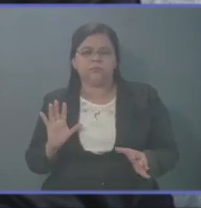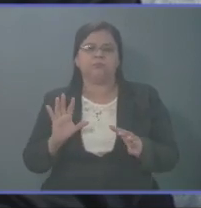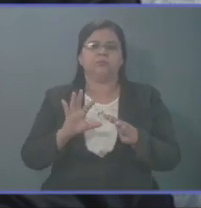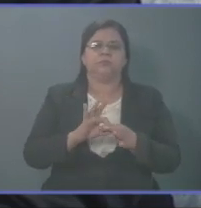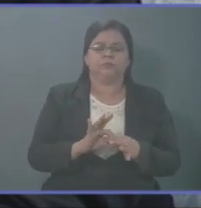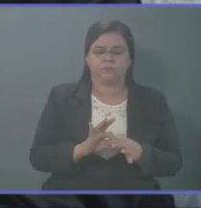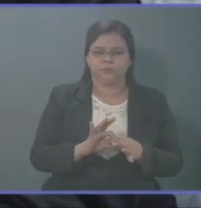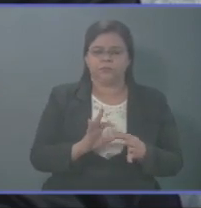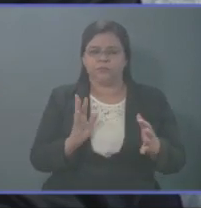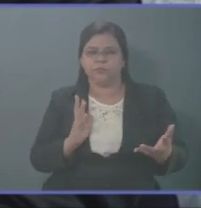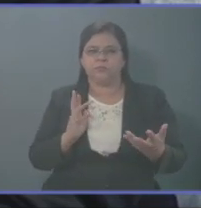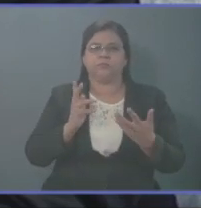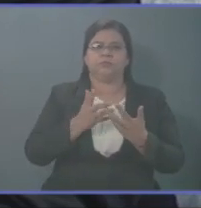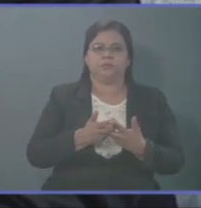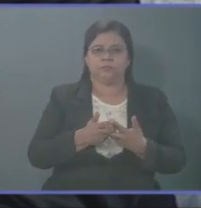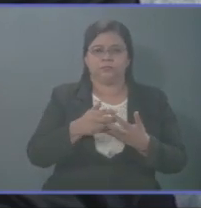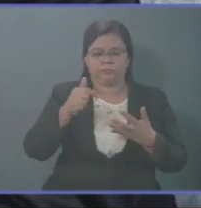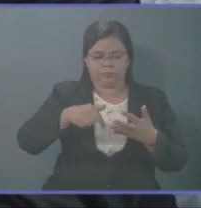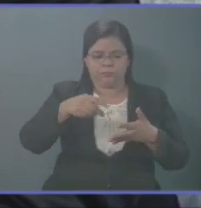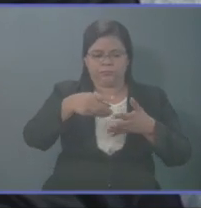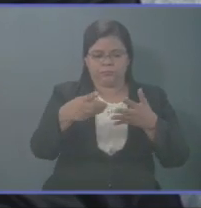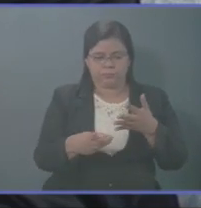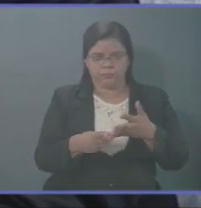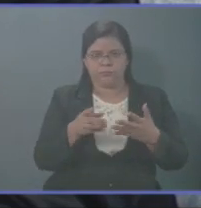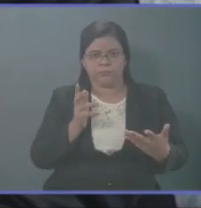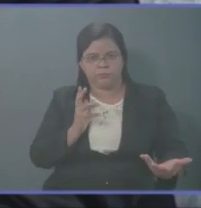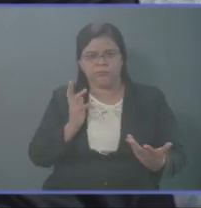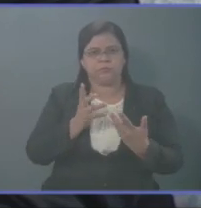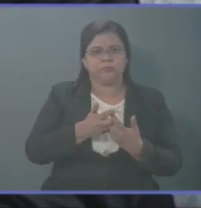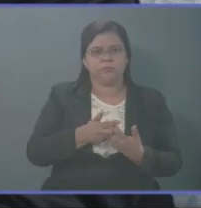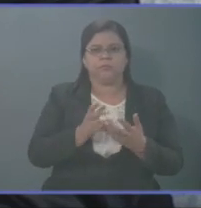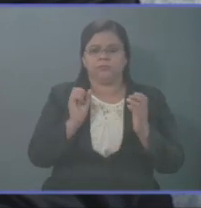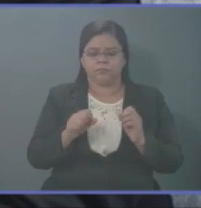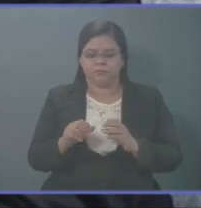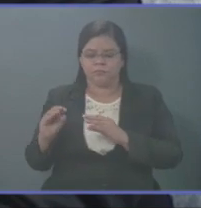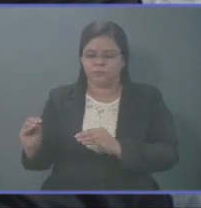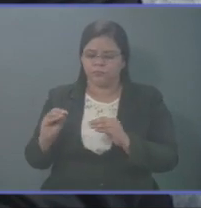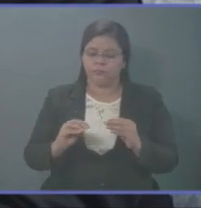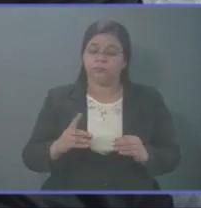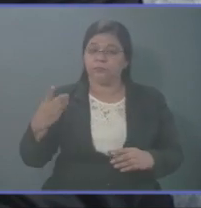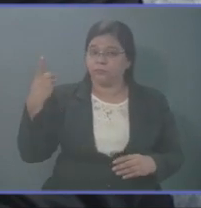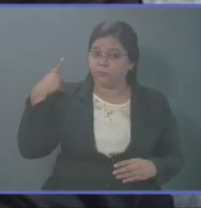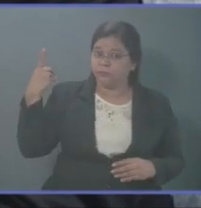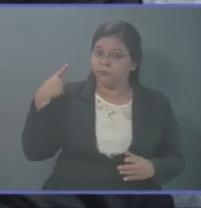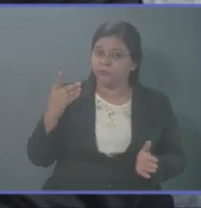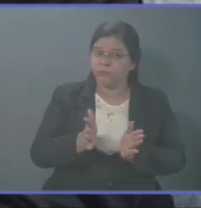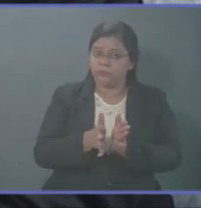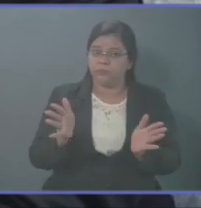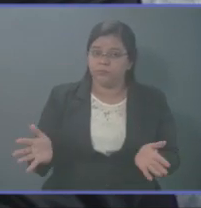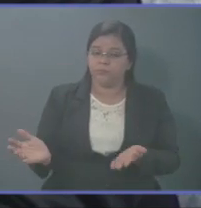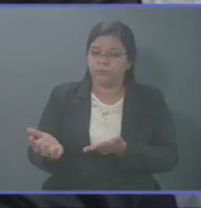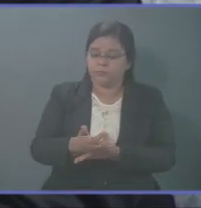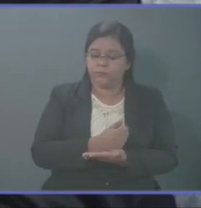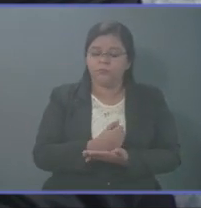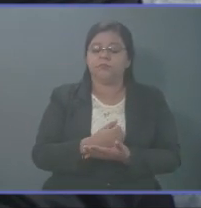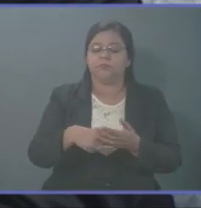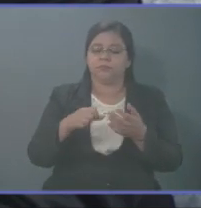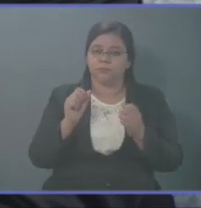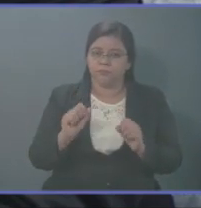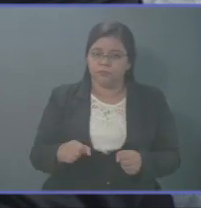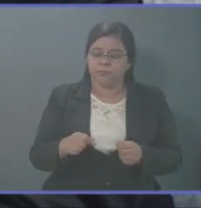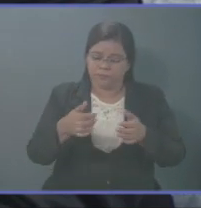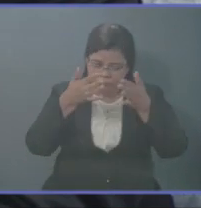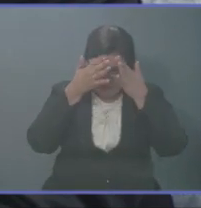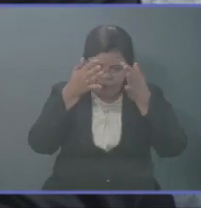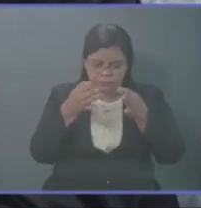a lo dispuesto en el presente decreto. Para dicho efecto, la Dirección General de Tesorería autorizará, mediante